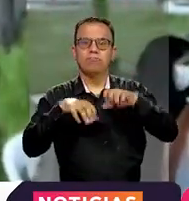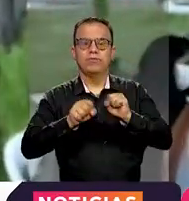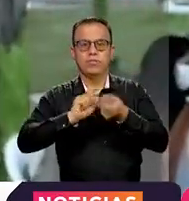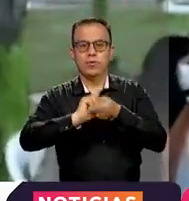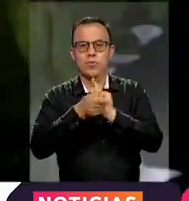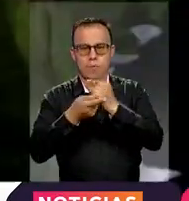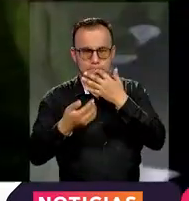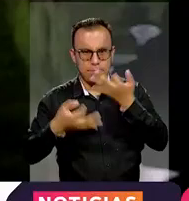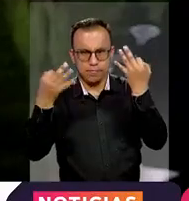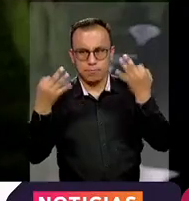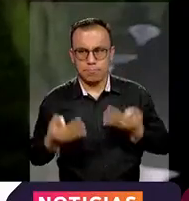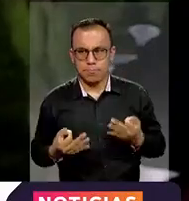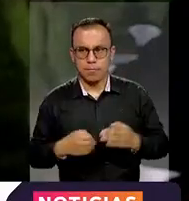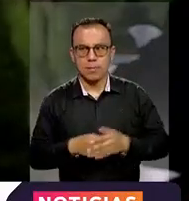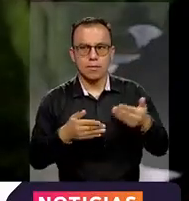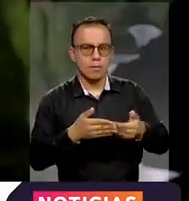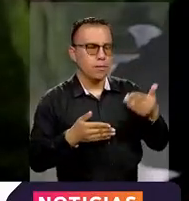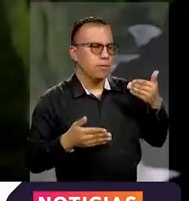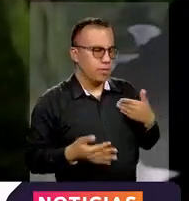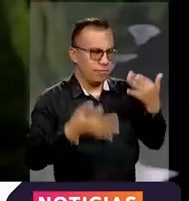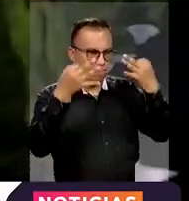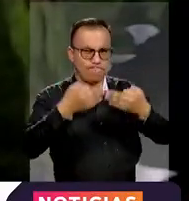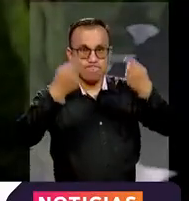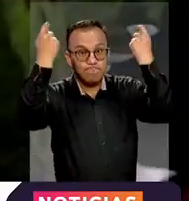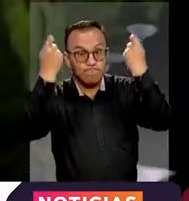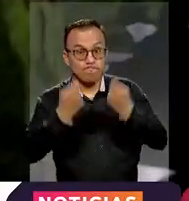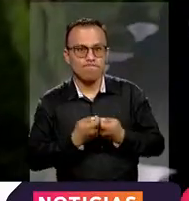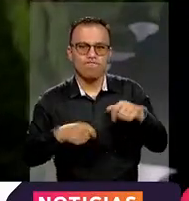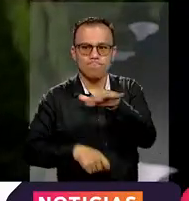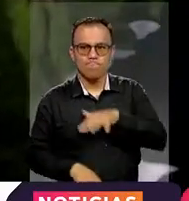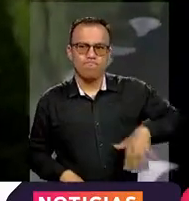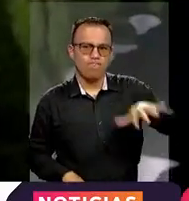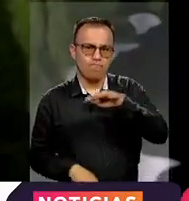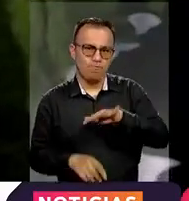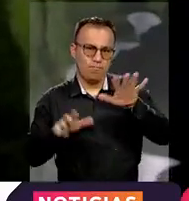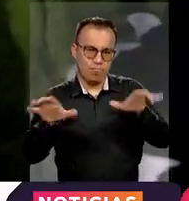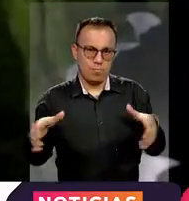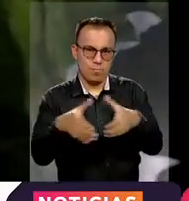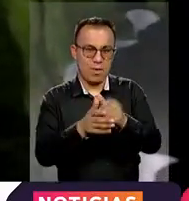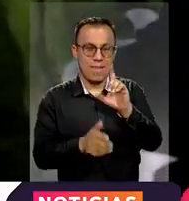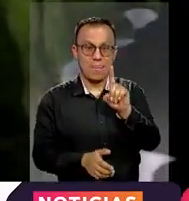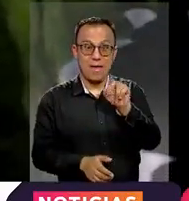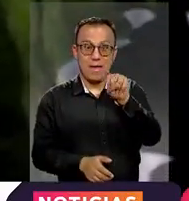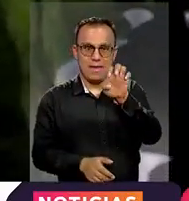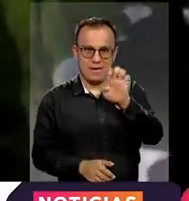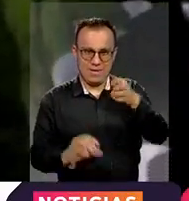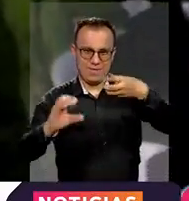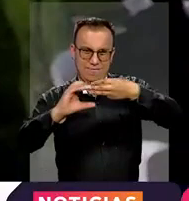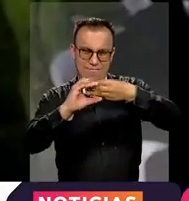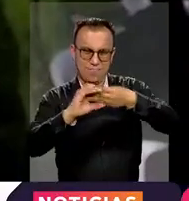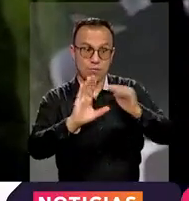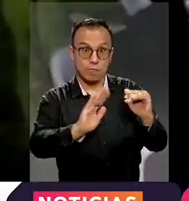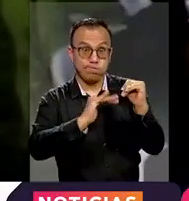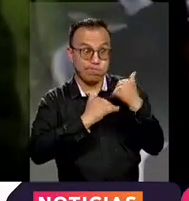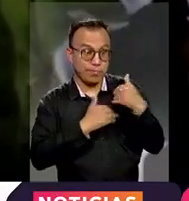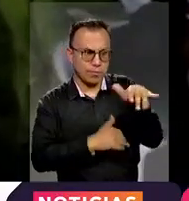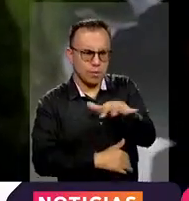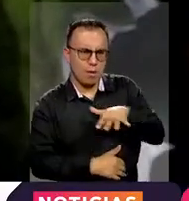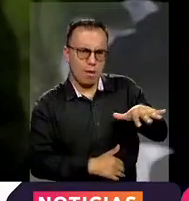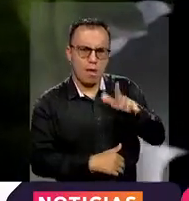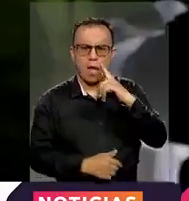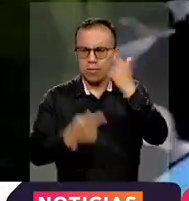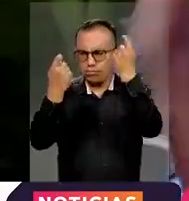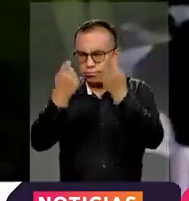cambio realmente. Un censo real en todo el territorio nacional por parte del DANE, que es el departamento que se encarga, digamos, de